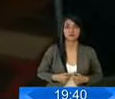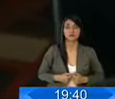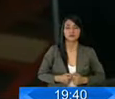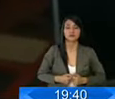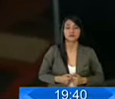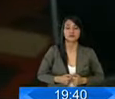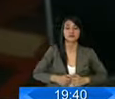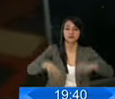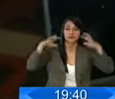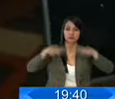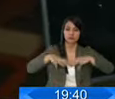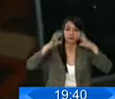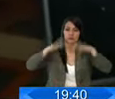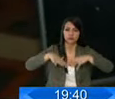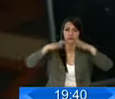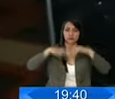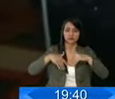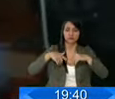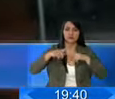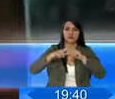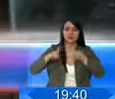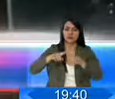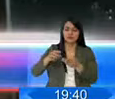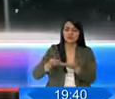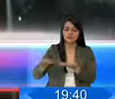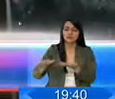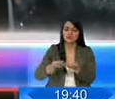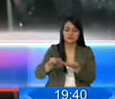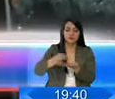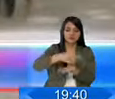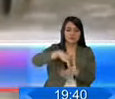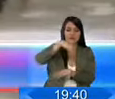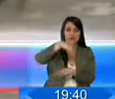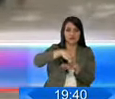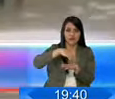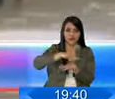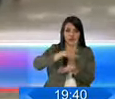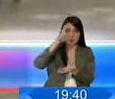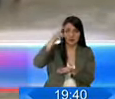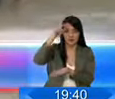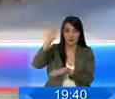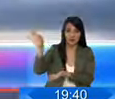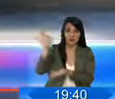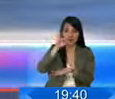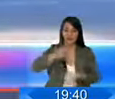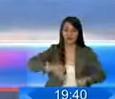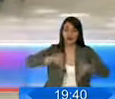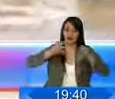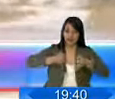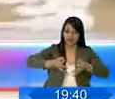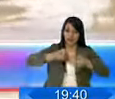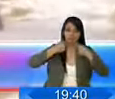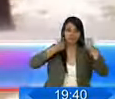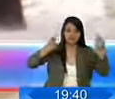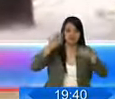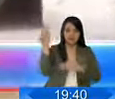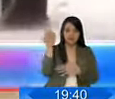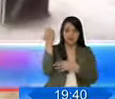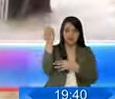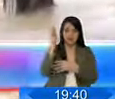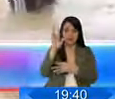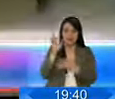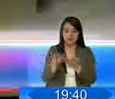Tras la fuerte lluvia registrada en varios cantones de la provincia, el gobernador de Manabí confirmó la declaratoria de emergencia en